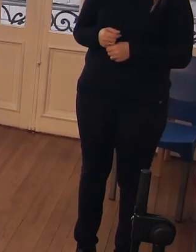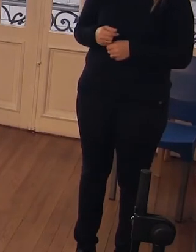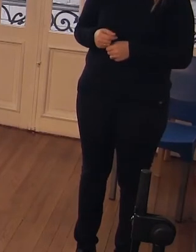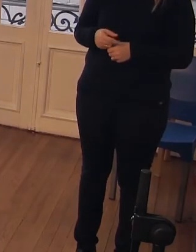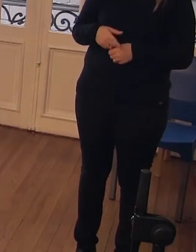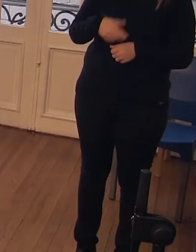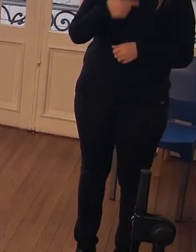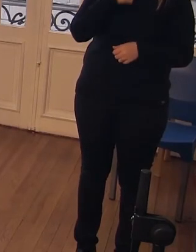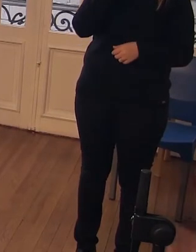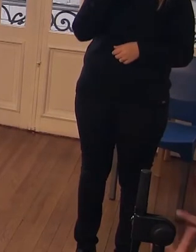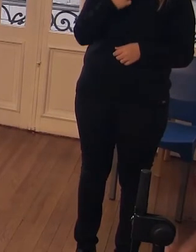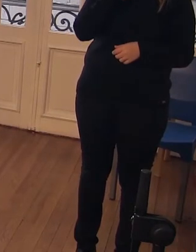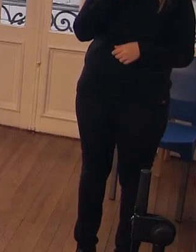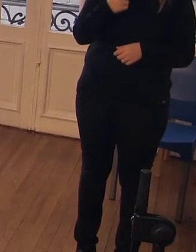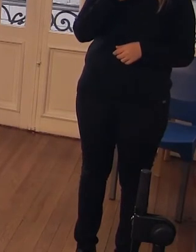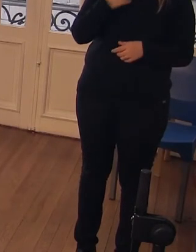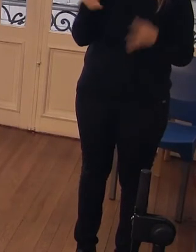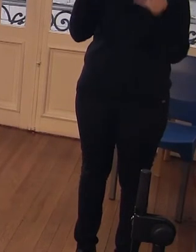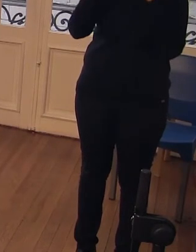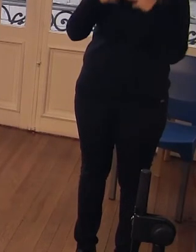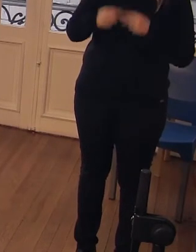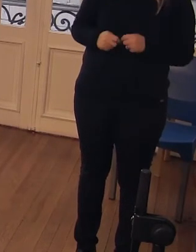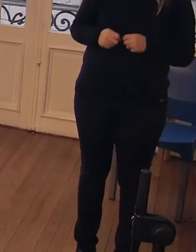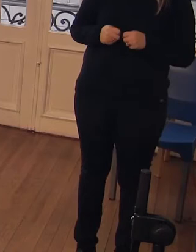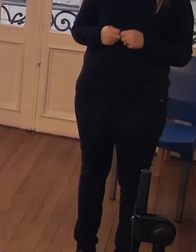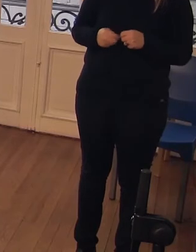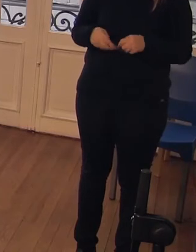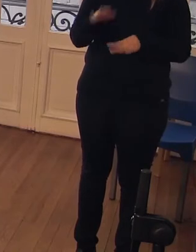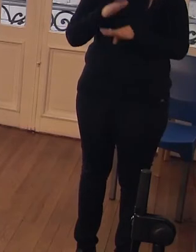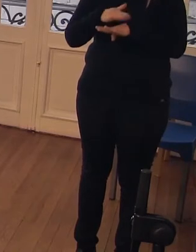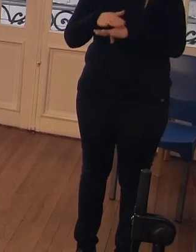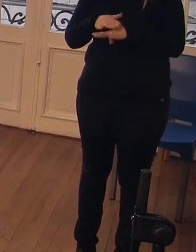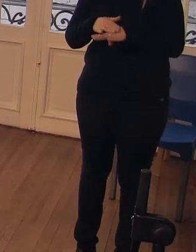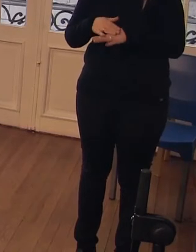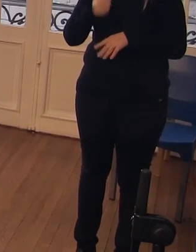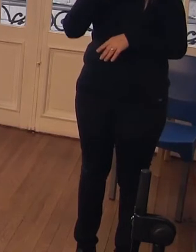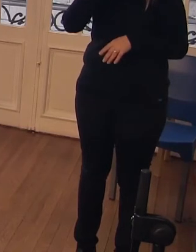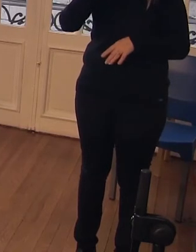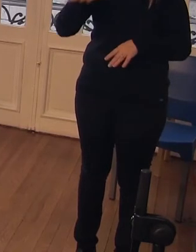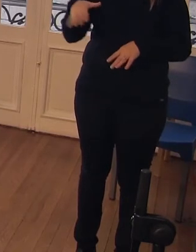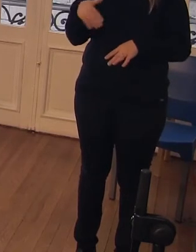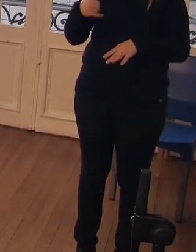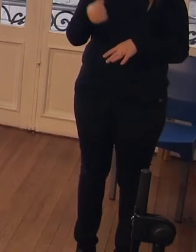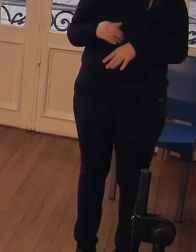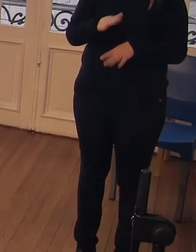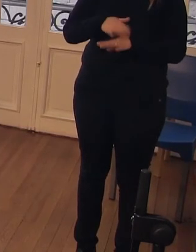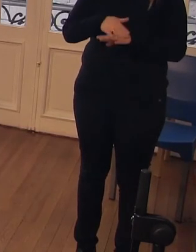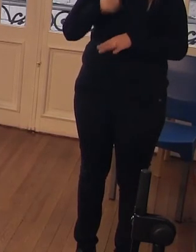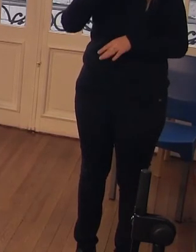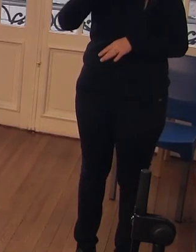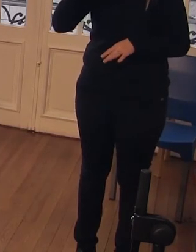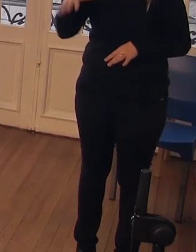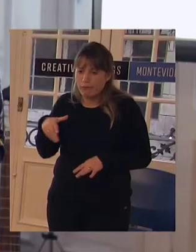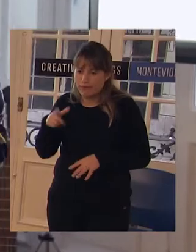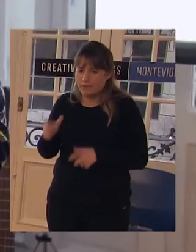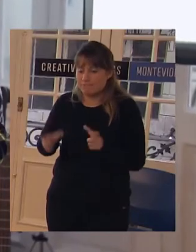muy sencilla ¿cuáles son los diferentes momentos de esa historia que quiere contar al usuario? Cuando